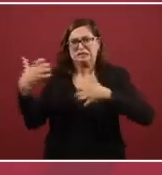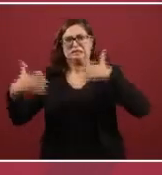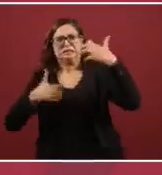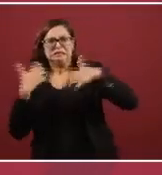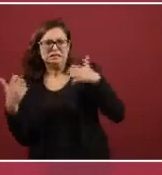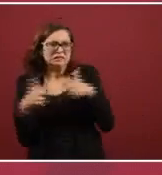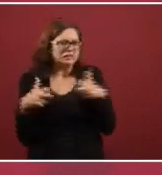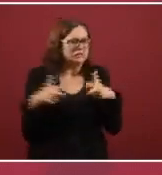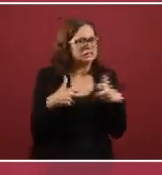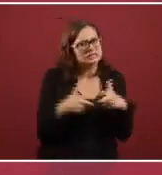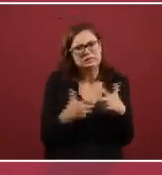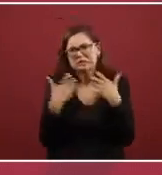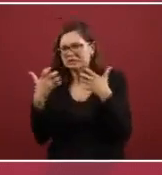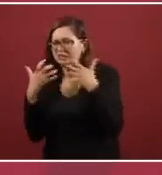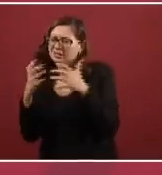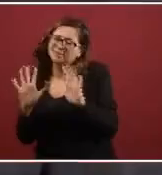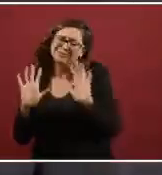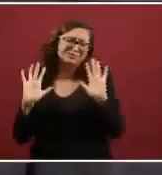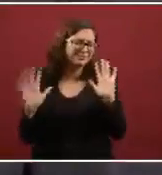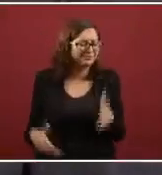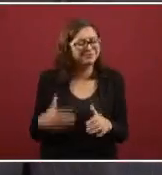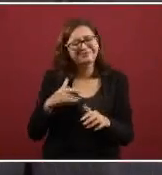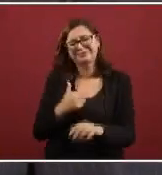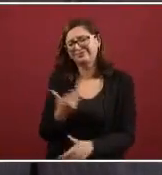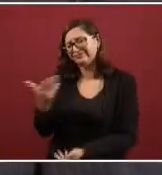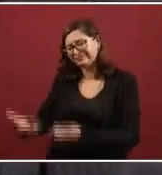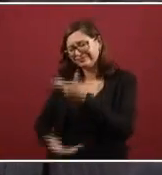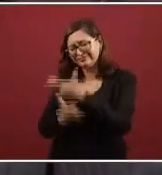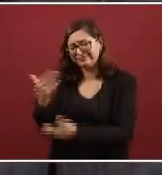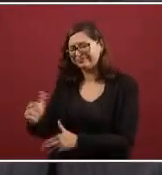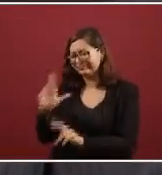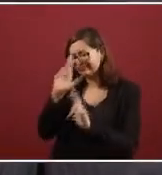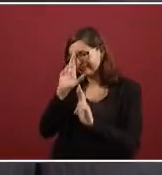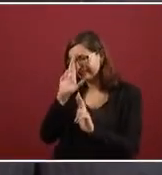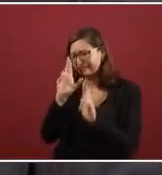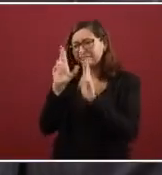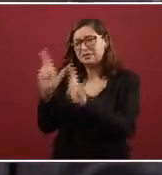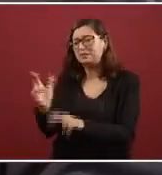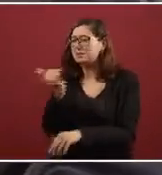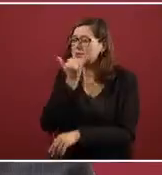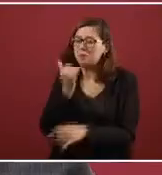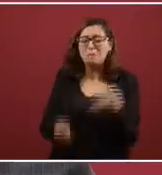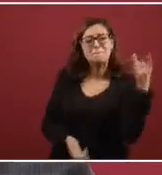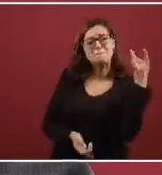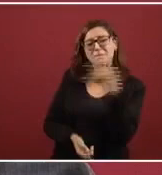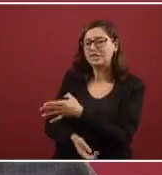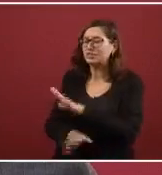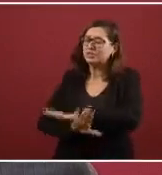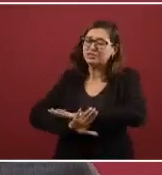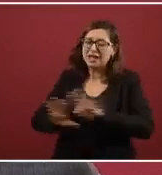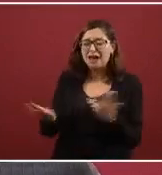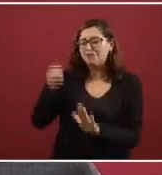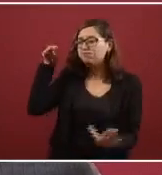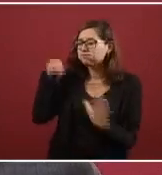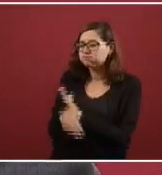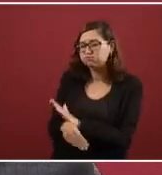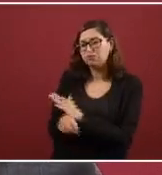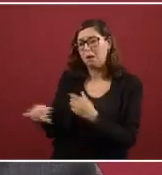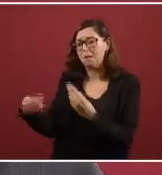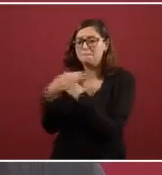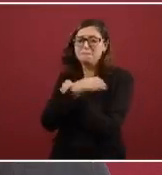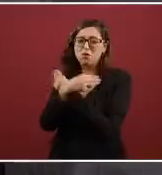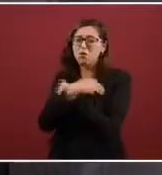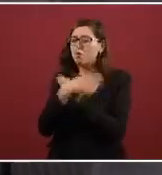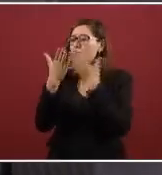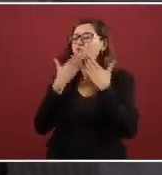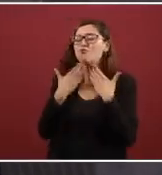dije con todo respeto, están derrotados moralmente nuestros